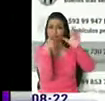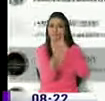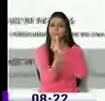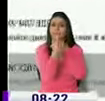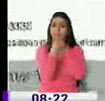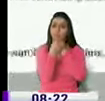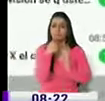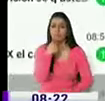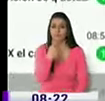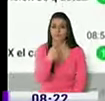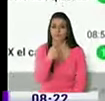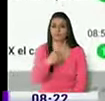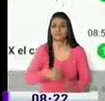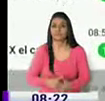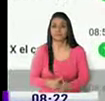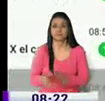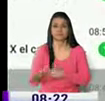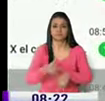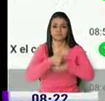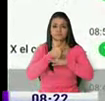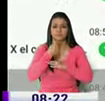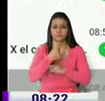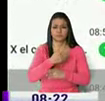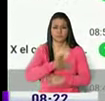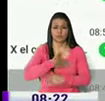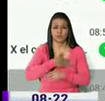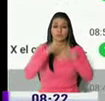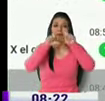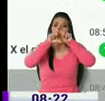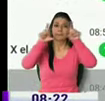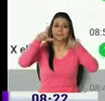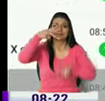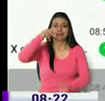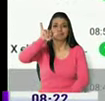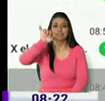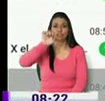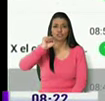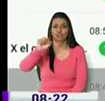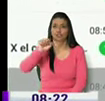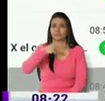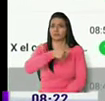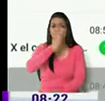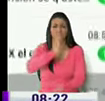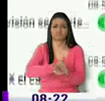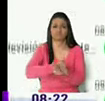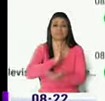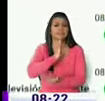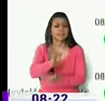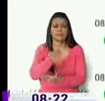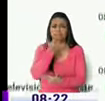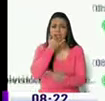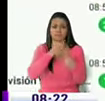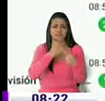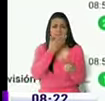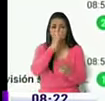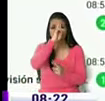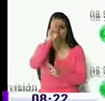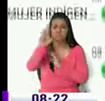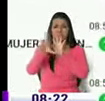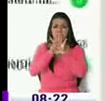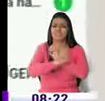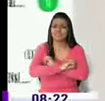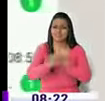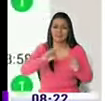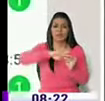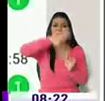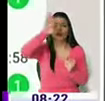autoridades. Señoras autoridades, tomen carta en el asunto, señores de la cooperativa Los Chillos, para que frenen esto, ya que siempre cometen infracciones, sector de la Loma, ponga